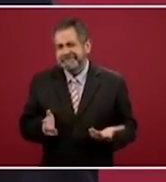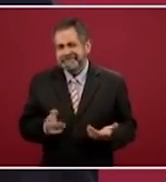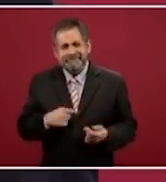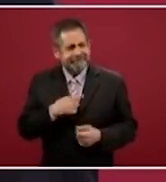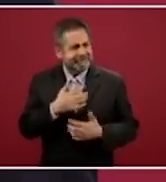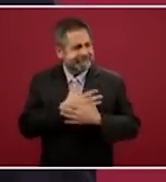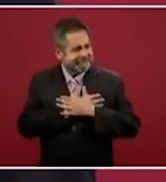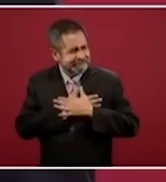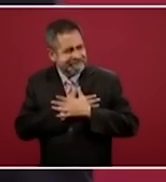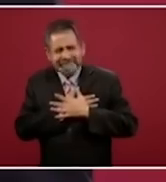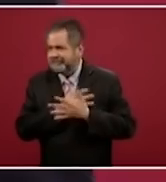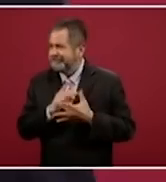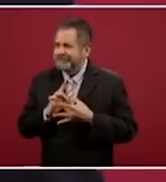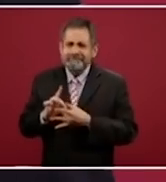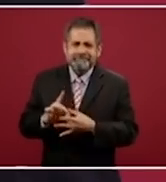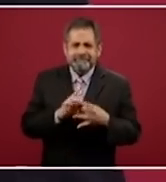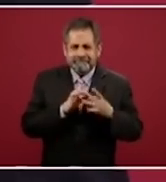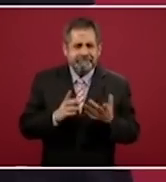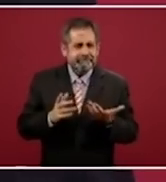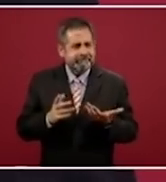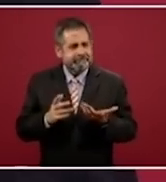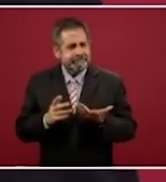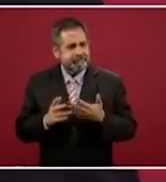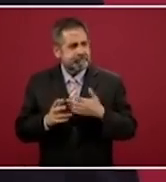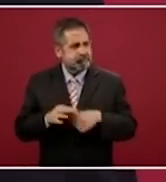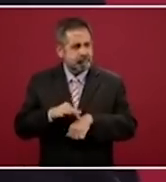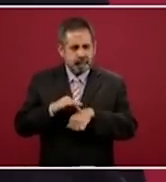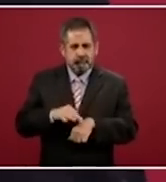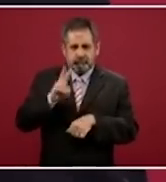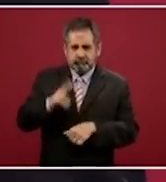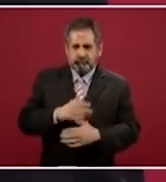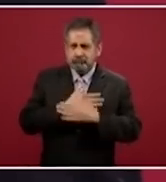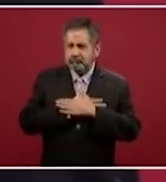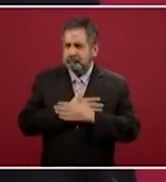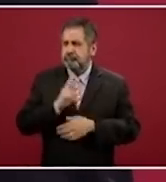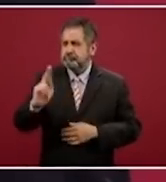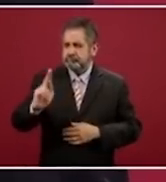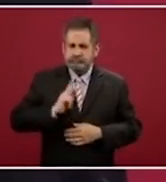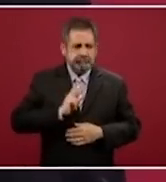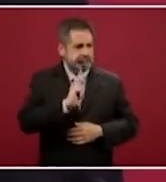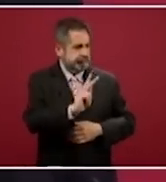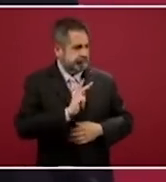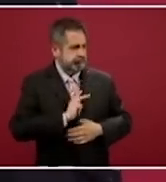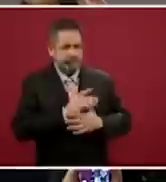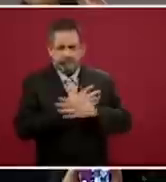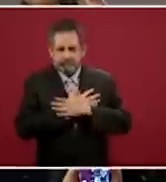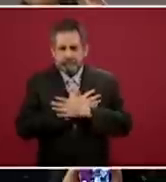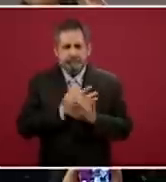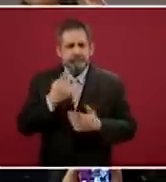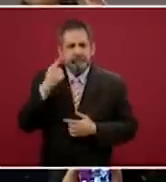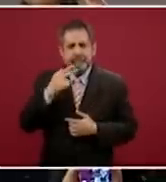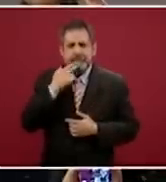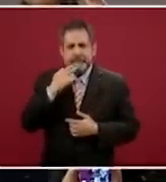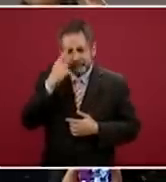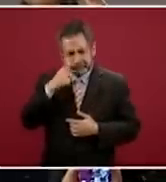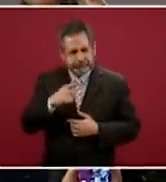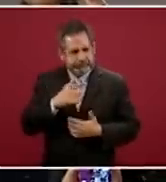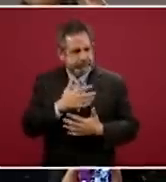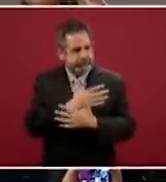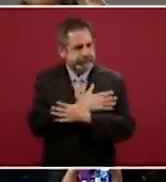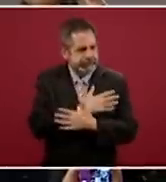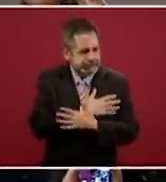amémonos, llevemos a la práctica el amor al prójimo. ¿Para qué abrazarnos